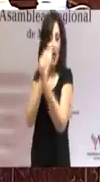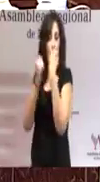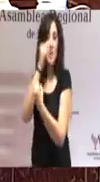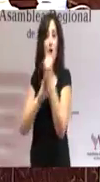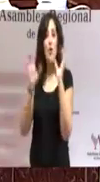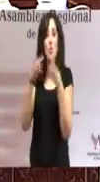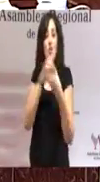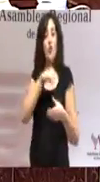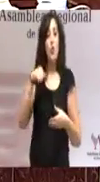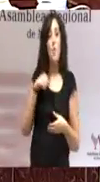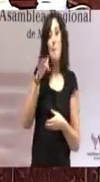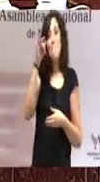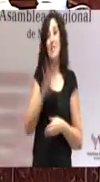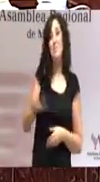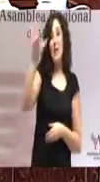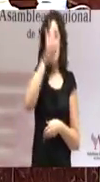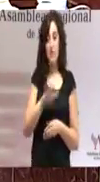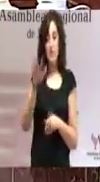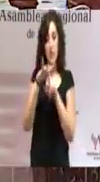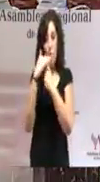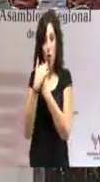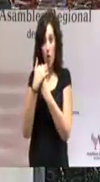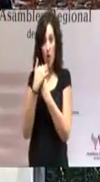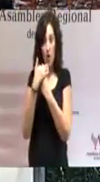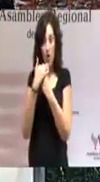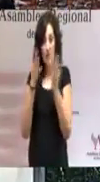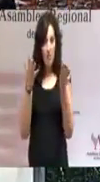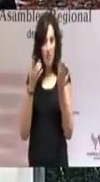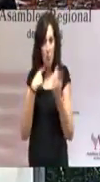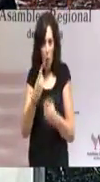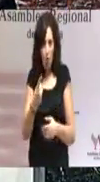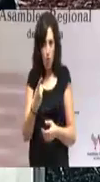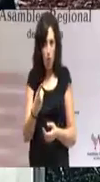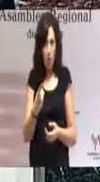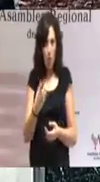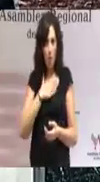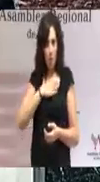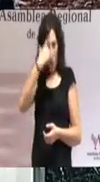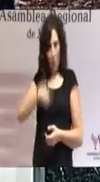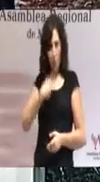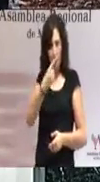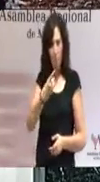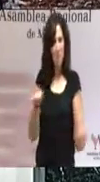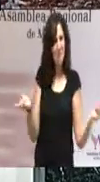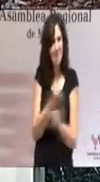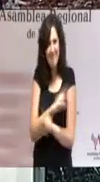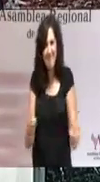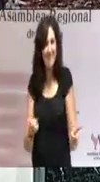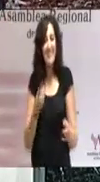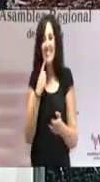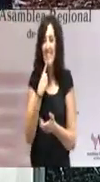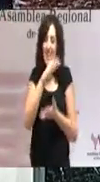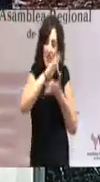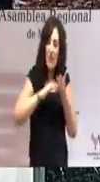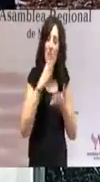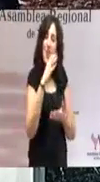comunidades autónomas y del país no lo ha dicho este orador. es lo que dice el informe del